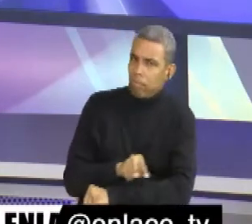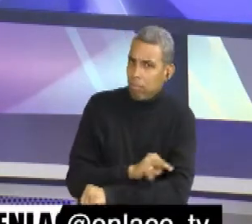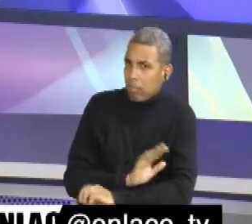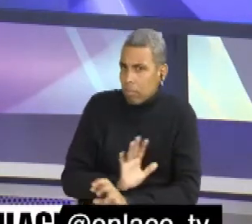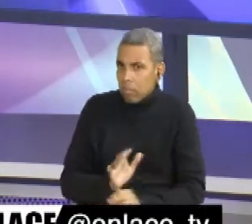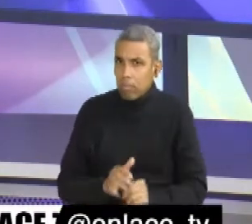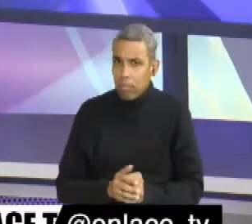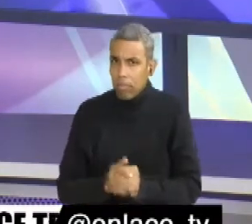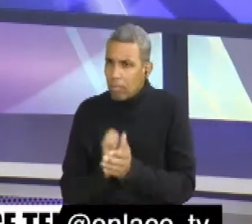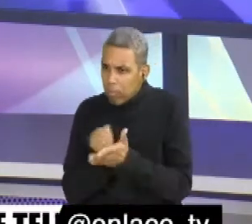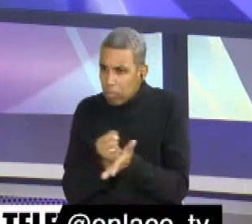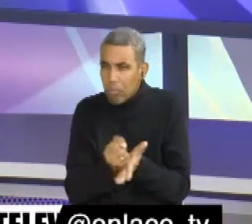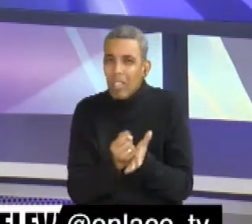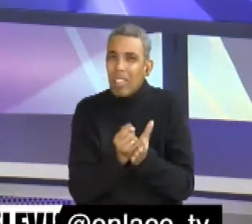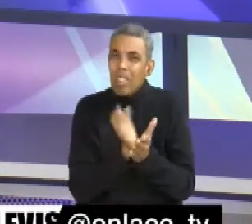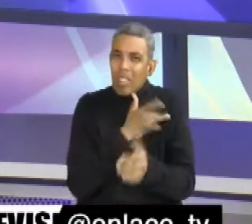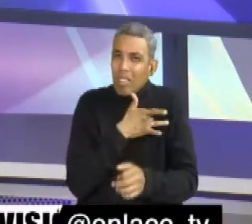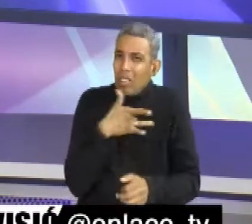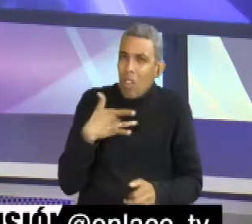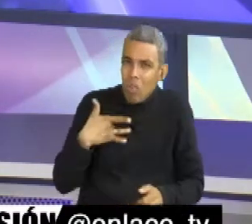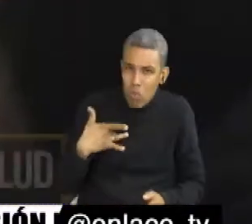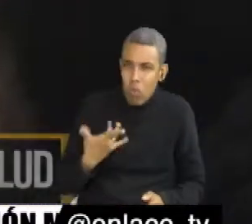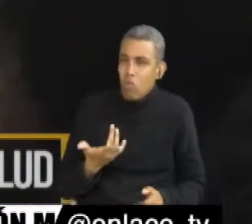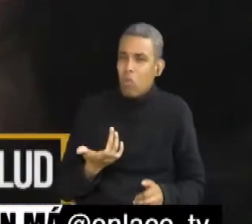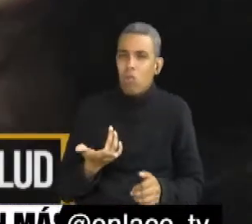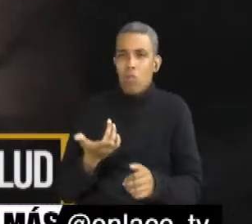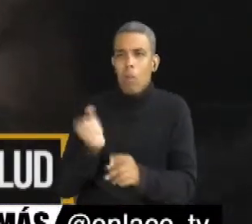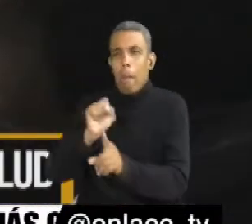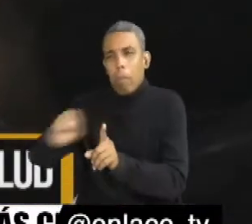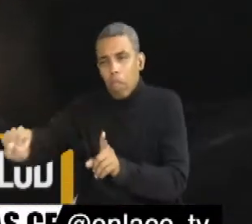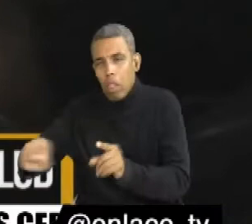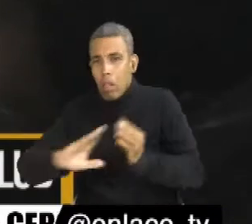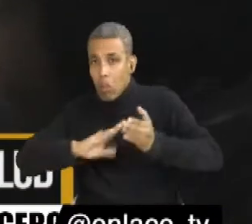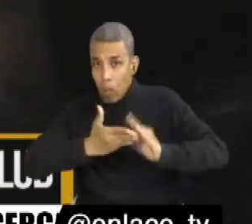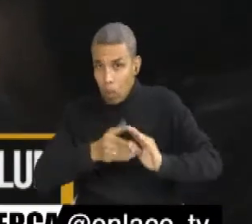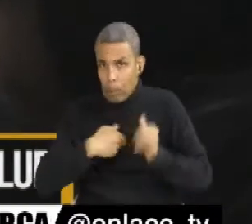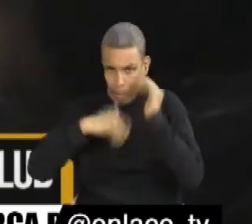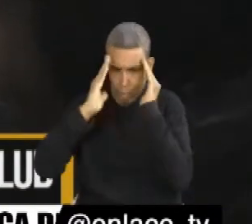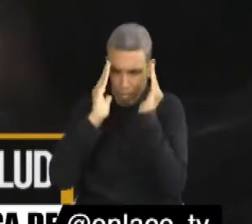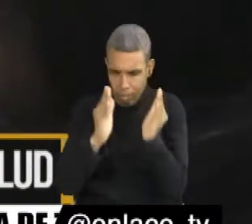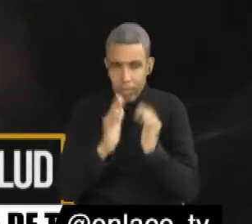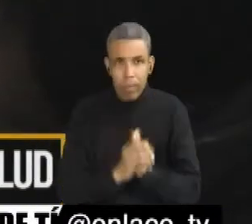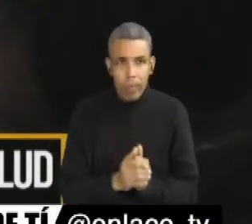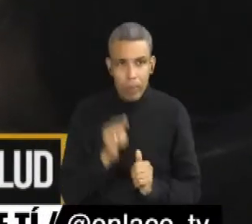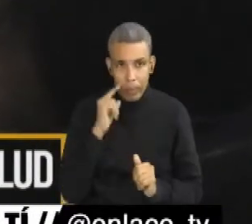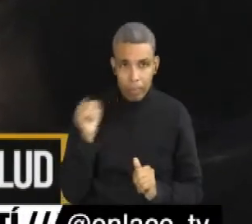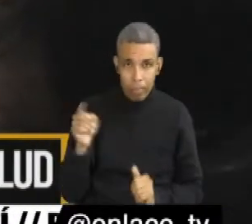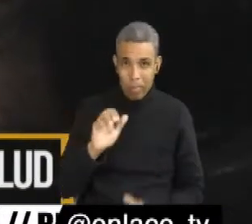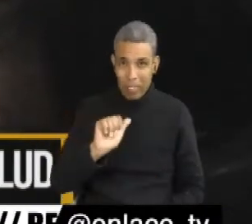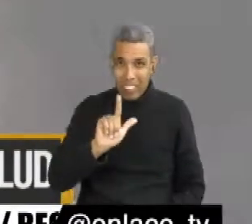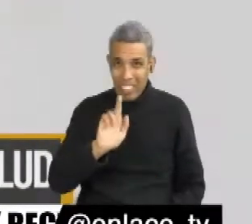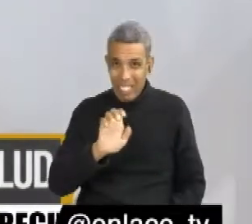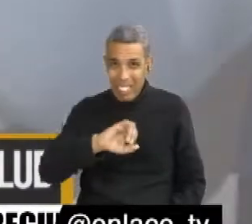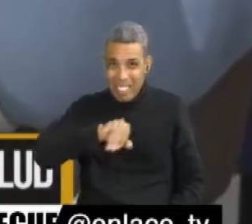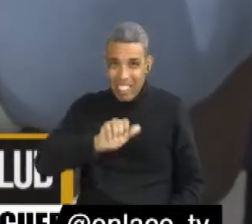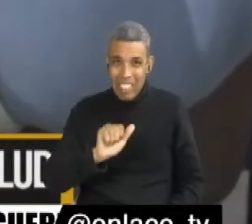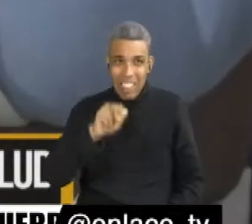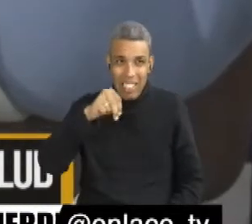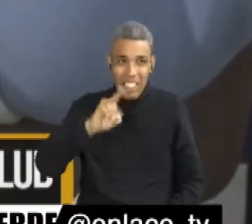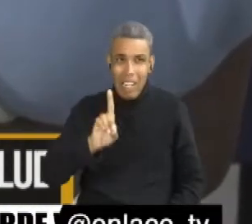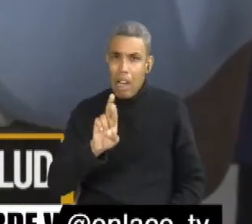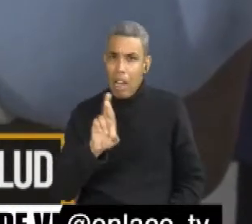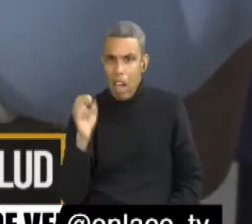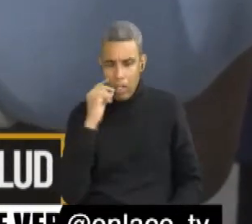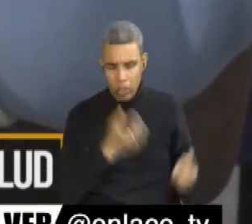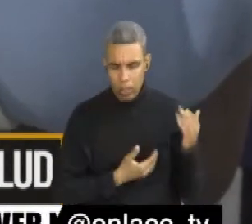prestación del servicio de salud vulnerados. Él se llama Austin Alejandro, él tiene 1 mes y 4 días de nacido. Él